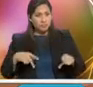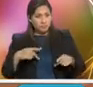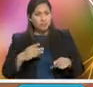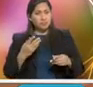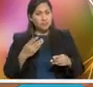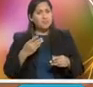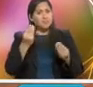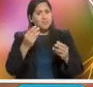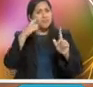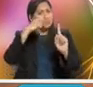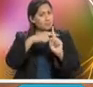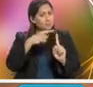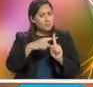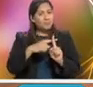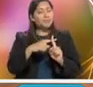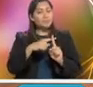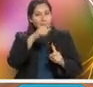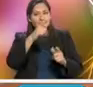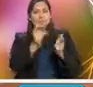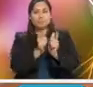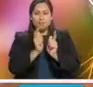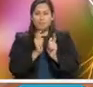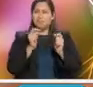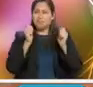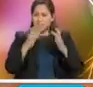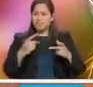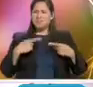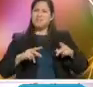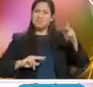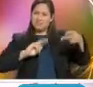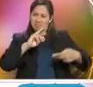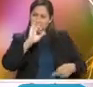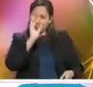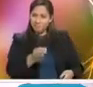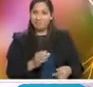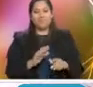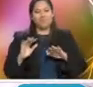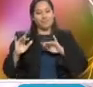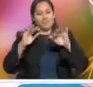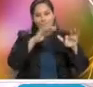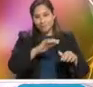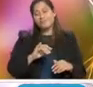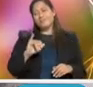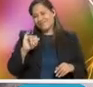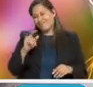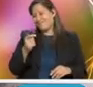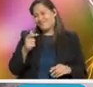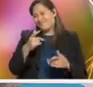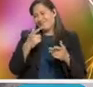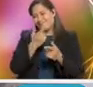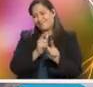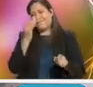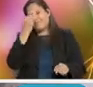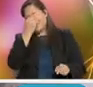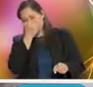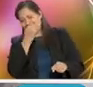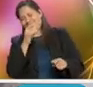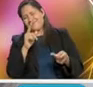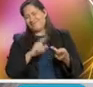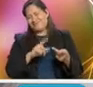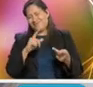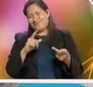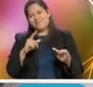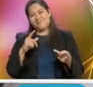muy propositivos. Además, ahí iba la banda pesada, ¿no? Un poquito. Sí, es que había de todo. Había un poco el